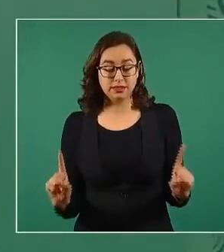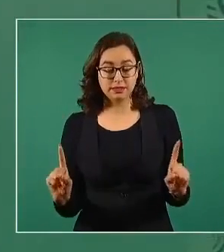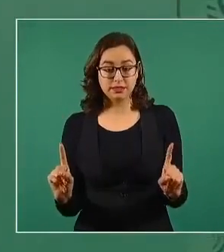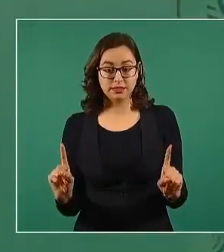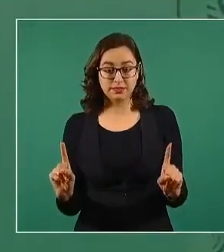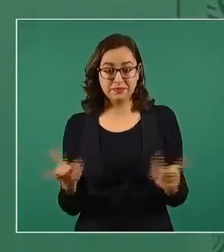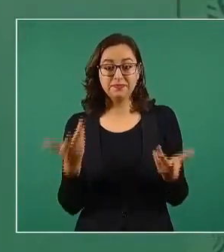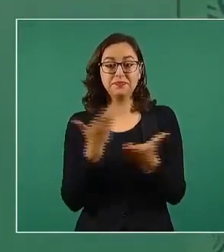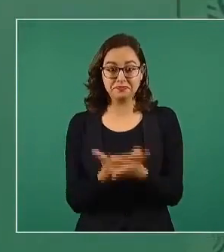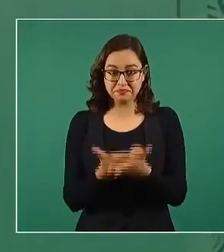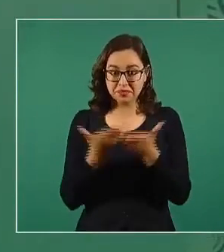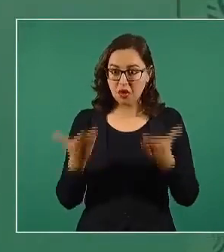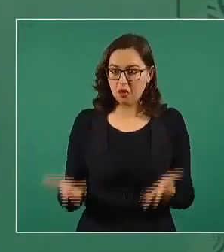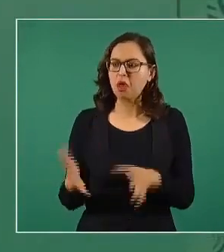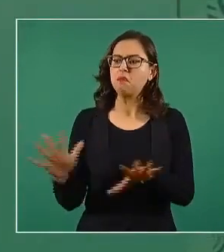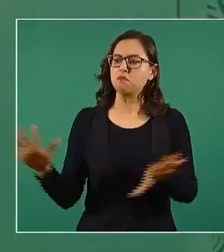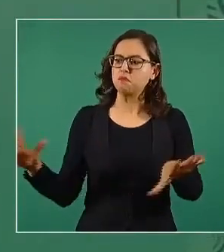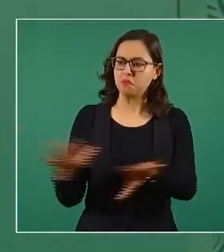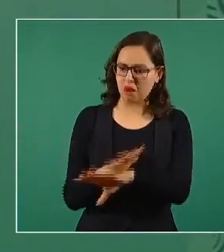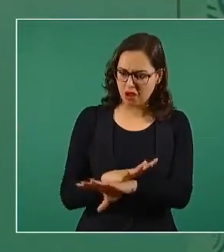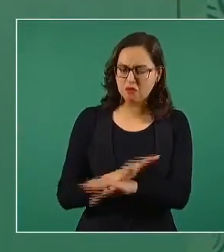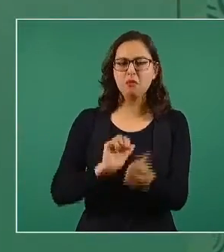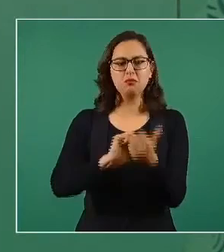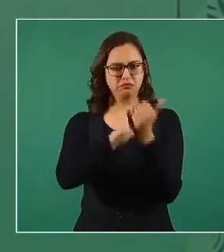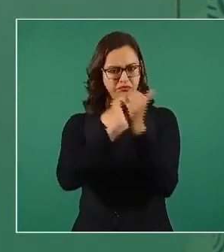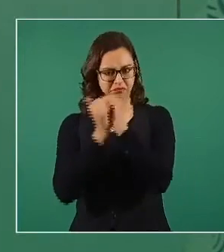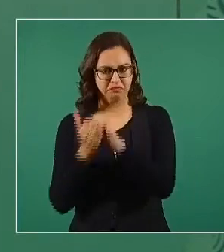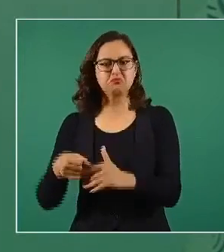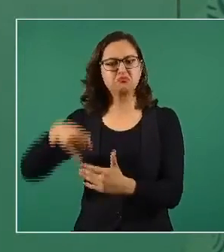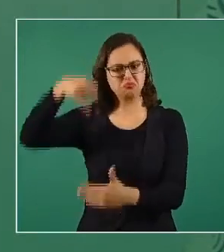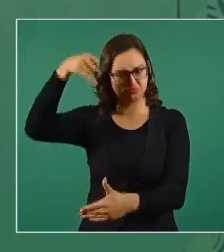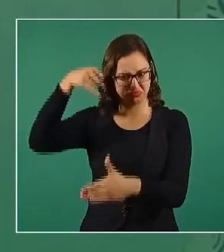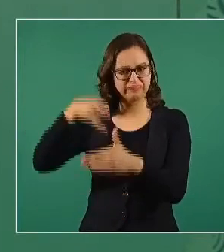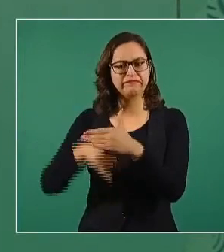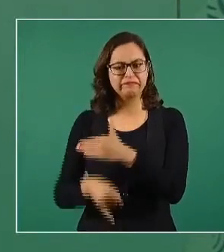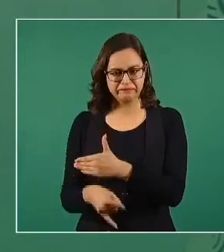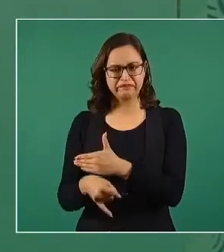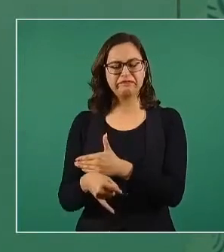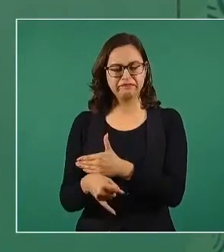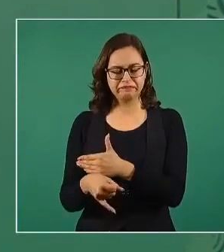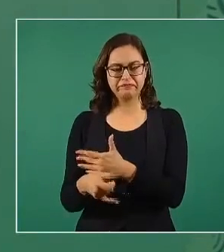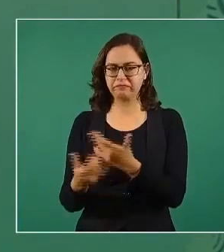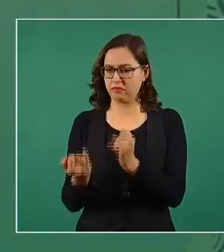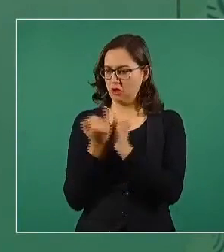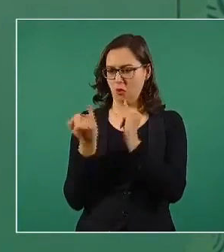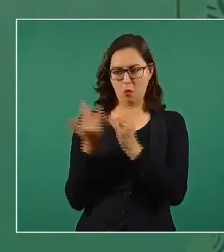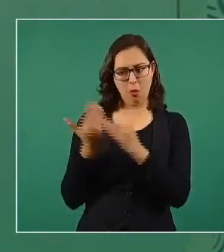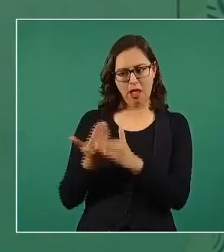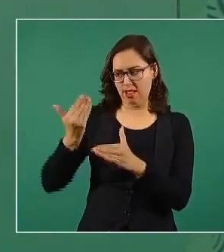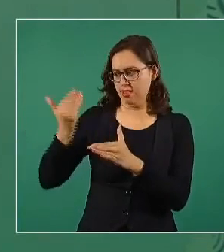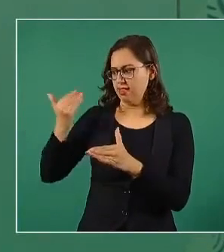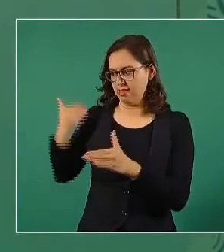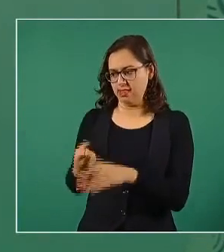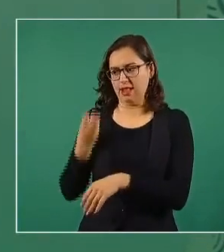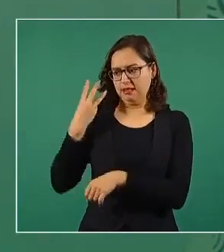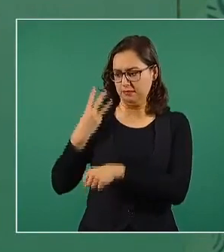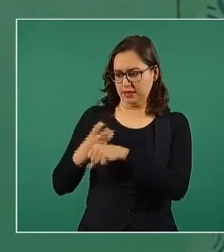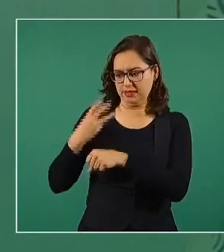Es una transformación igual de profunda como la independencia, como la reforma, como la